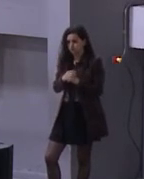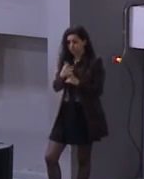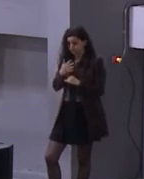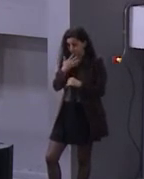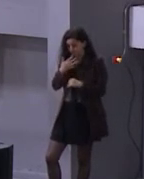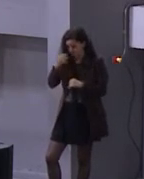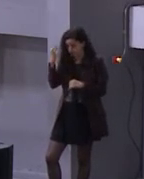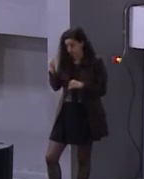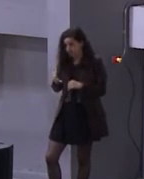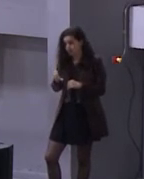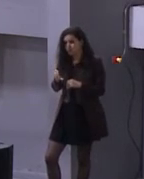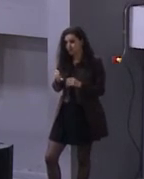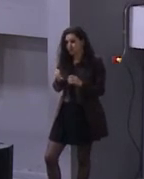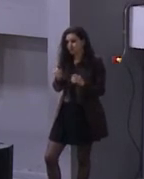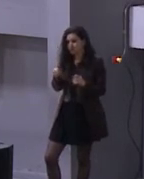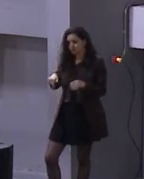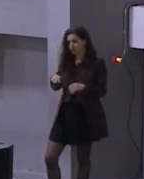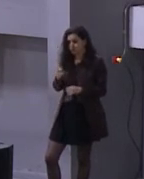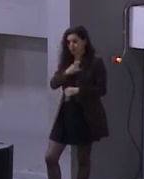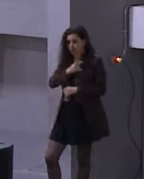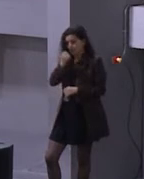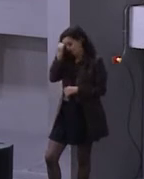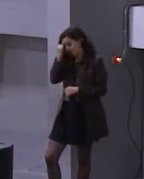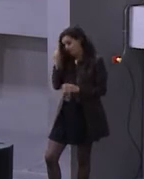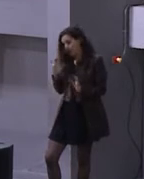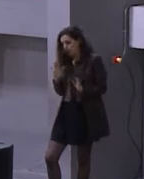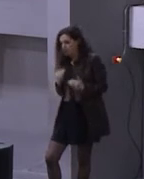por conveniencia de la Universidad Pedagógica,